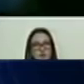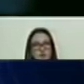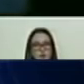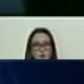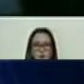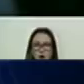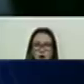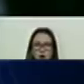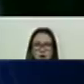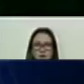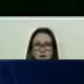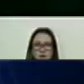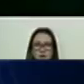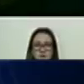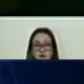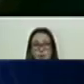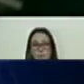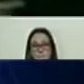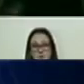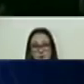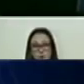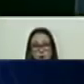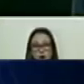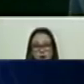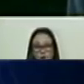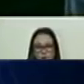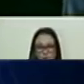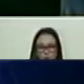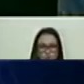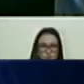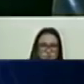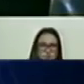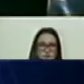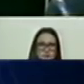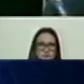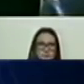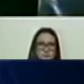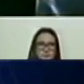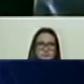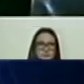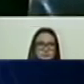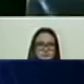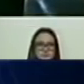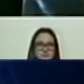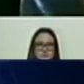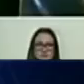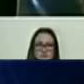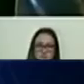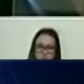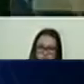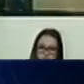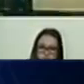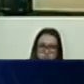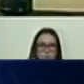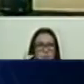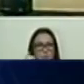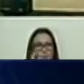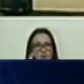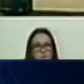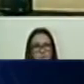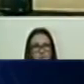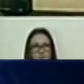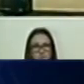Ya pasamos el 1 millón de hogares. Eso es a corto plazo, ya a cortísimo plazo. El sistema de bonos para las mujeres